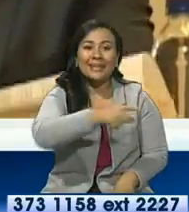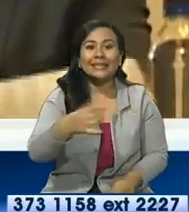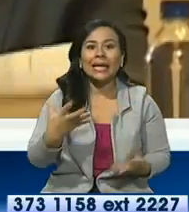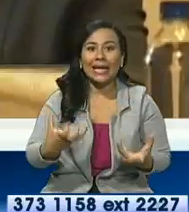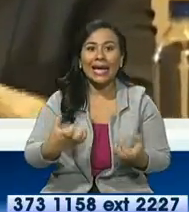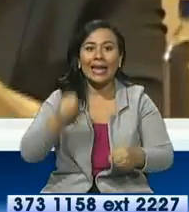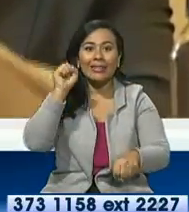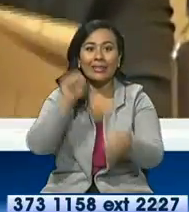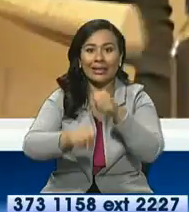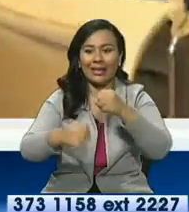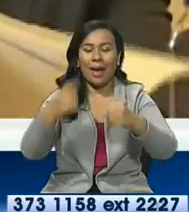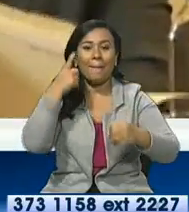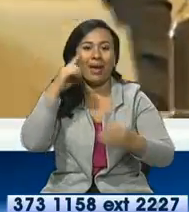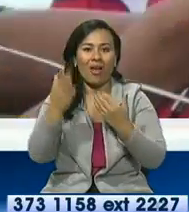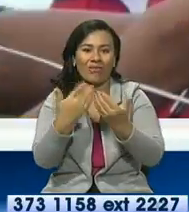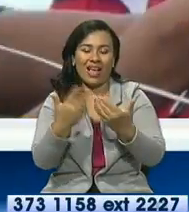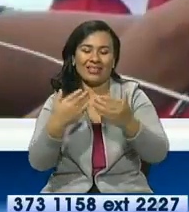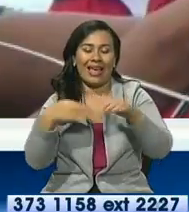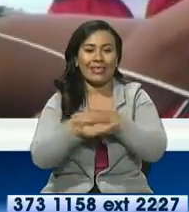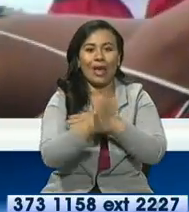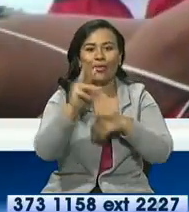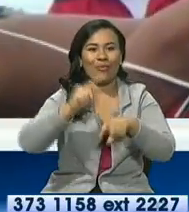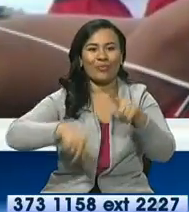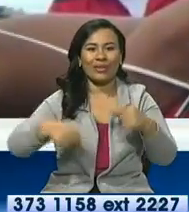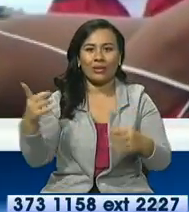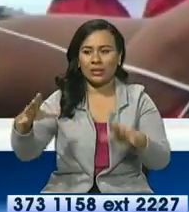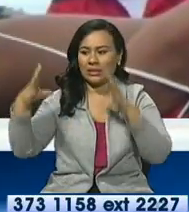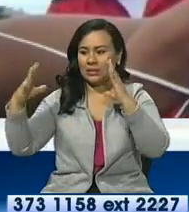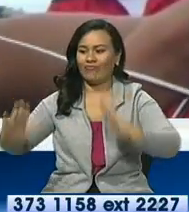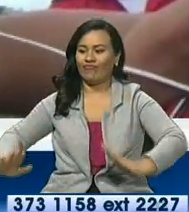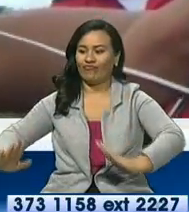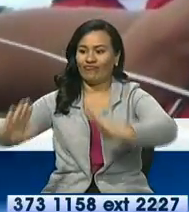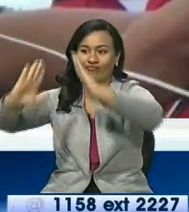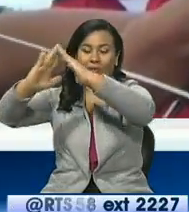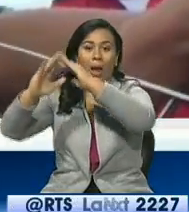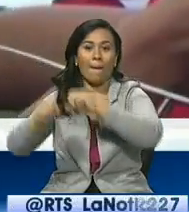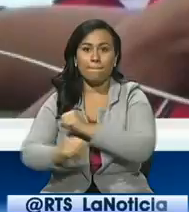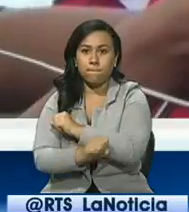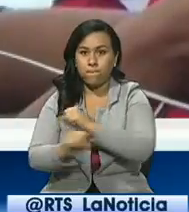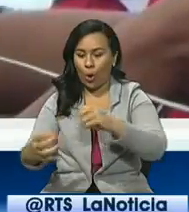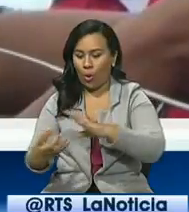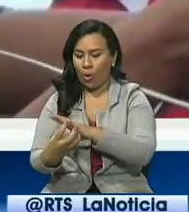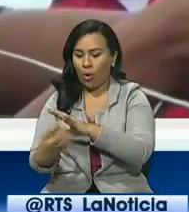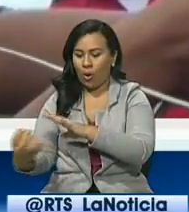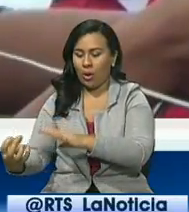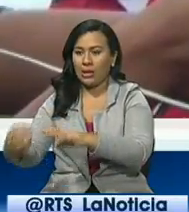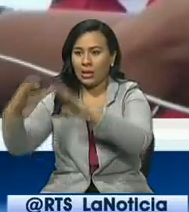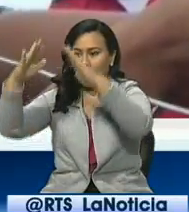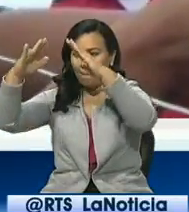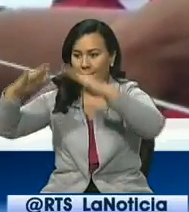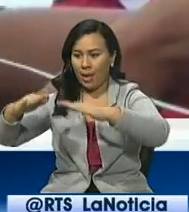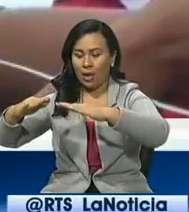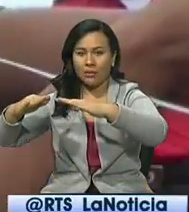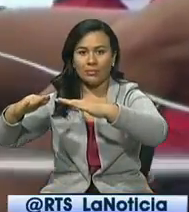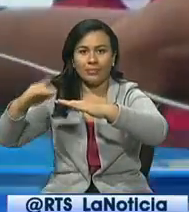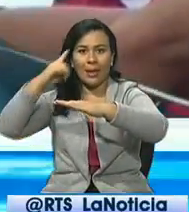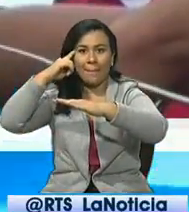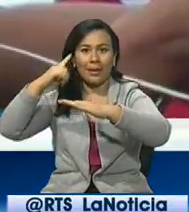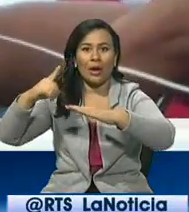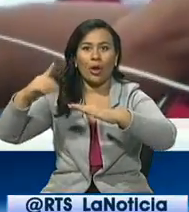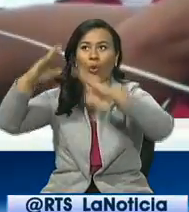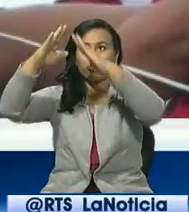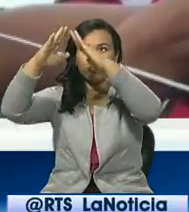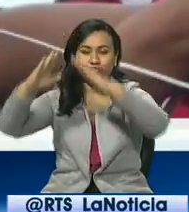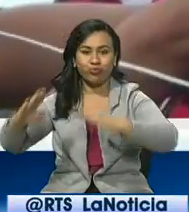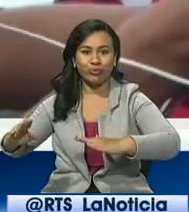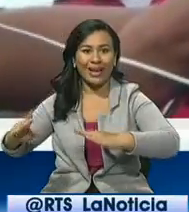como son instalaciones eléctricas. En el momento de que explosionaron, las 4 bases cayeron de una y asentó la torre.